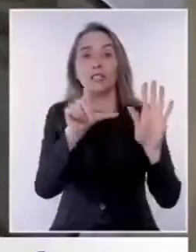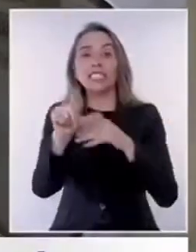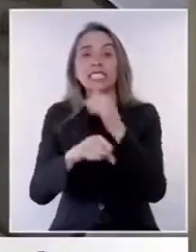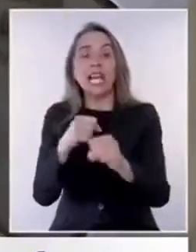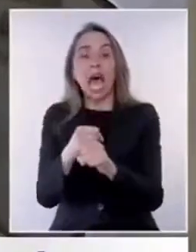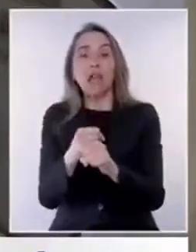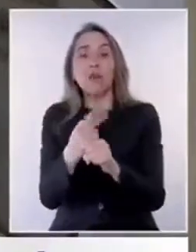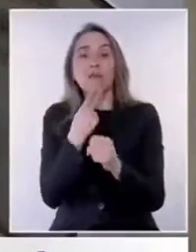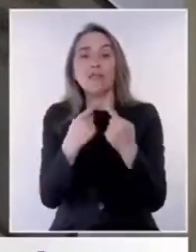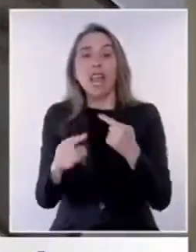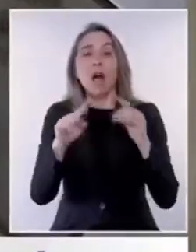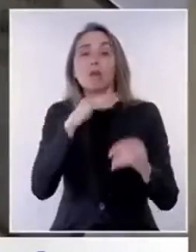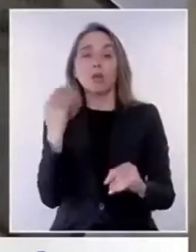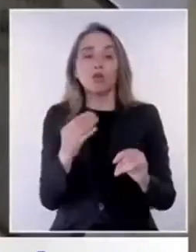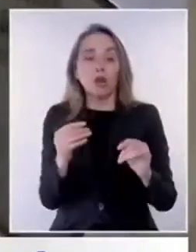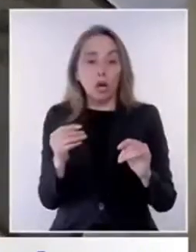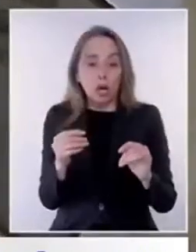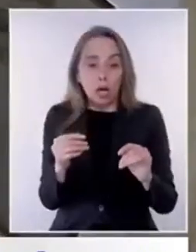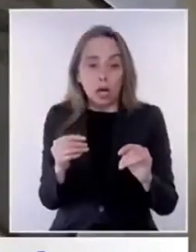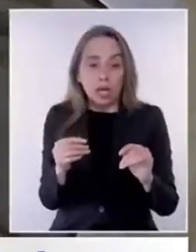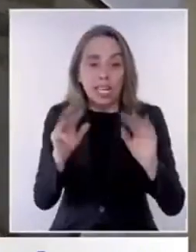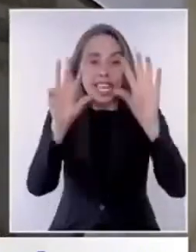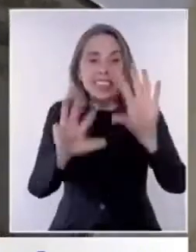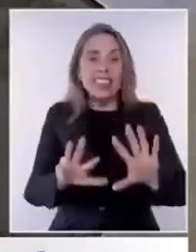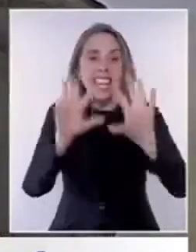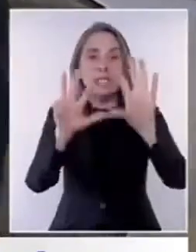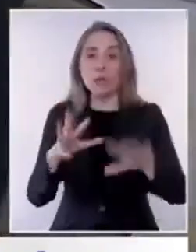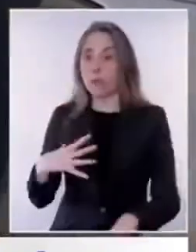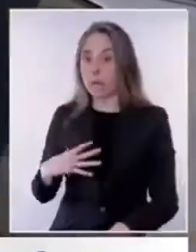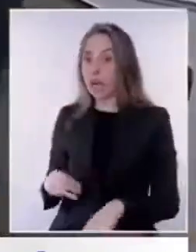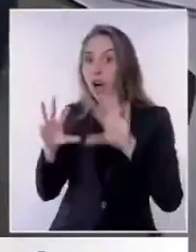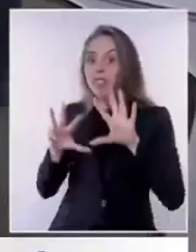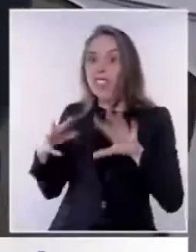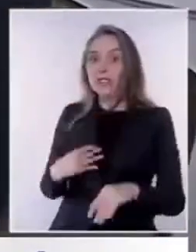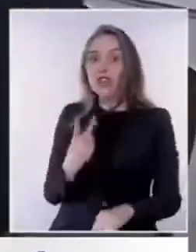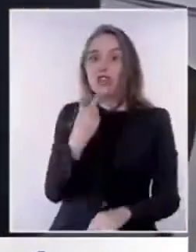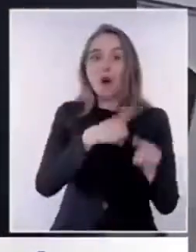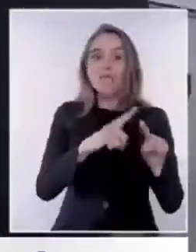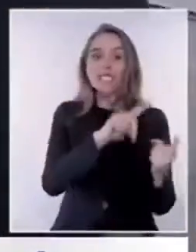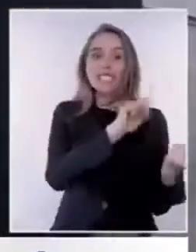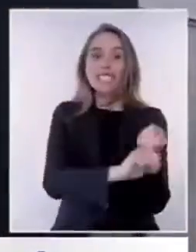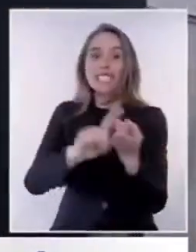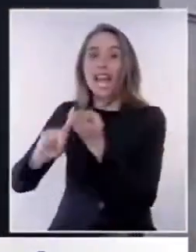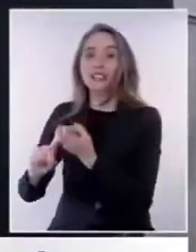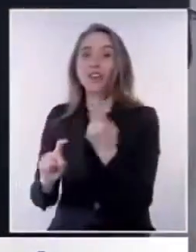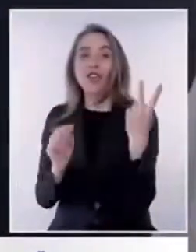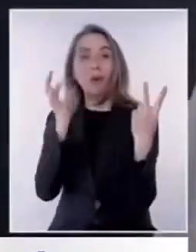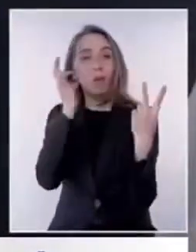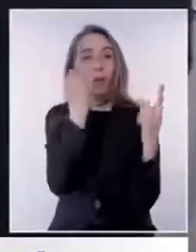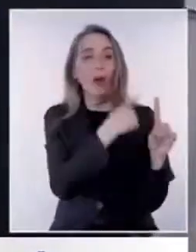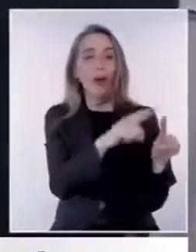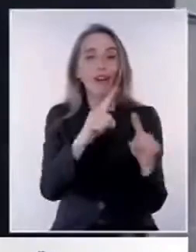Tuvo 19 hijos. Claro, sí, efectivamente. 19 hijos. Con dos matrimonios. Con dos señores.